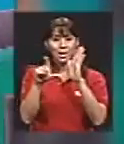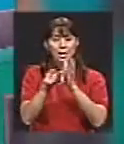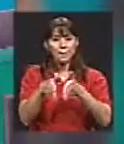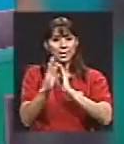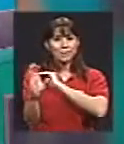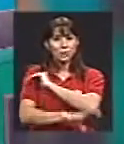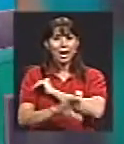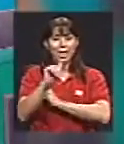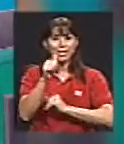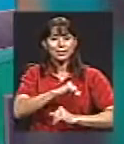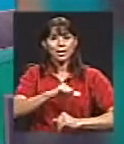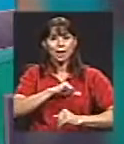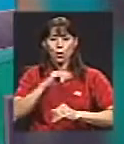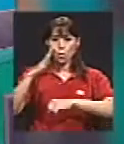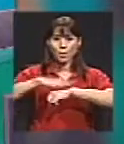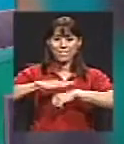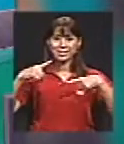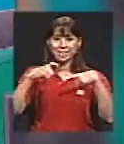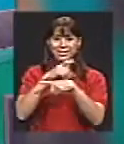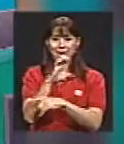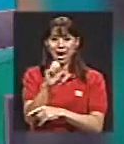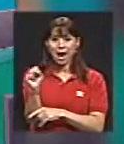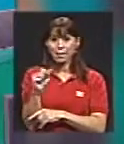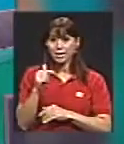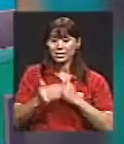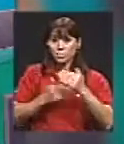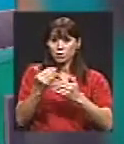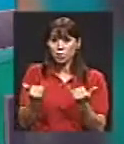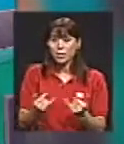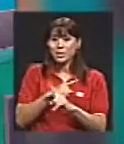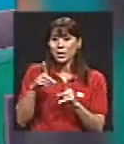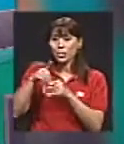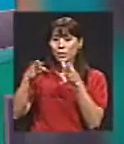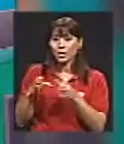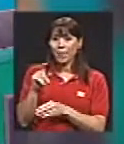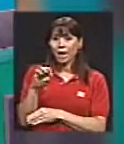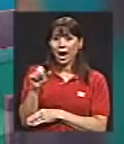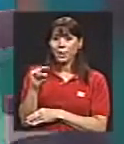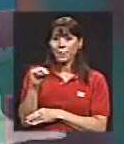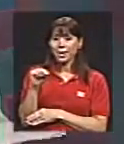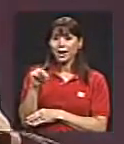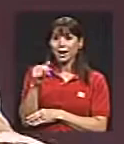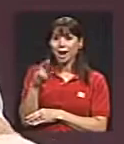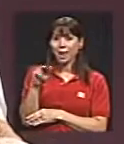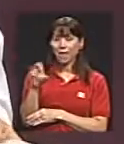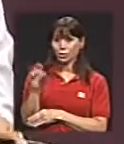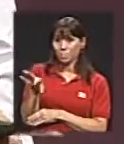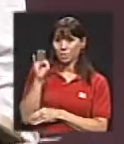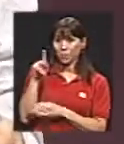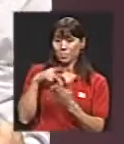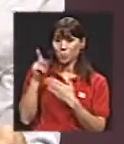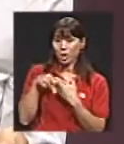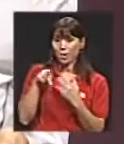culpables de la crisis de la caja bueno eso es el proceso actualmente pero la diputada carmen granados aquí invitado aquí en este programa de puntos de